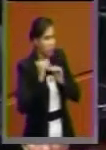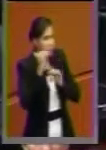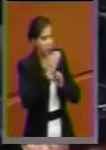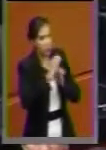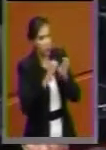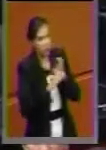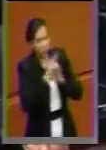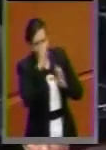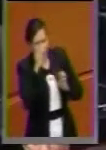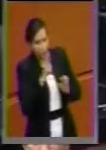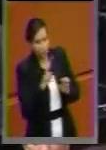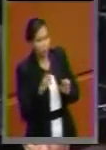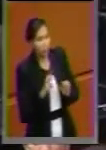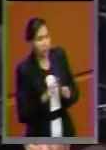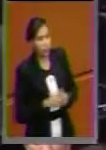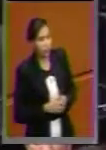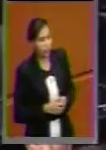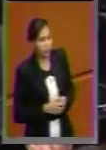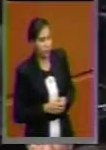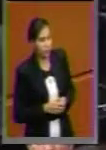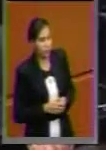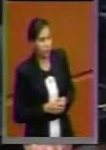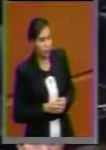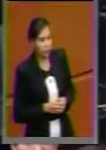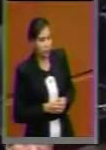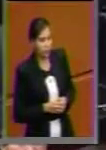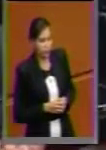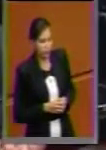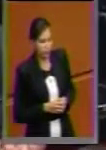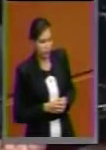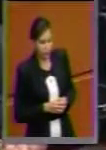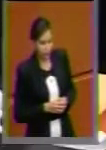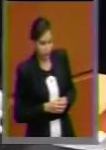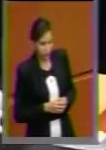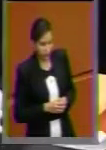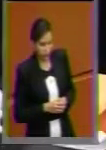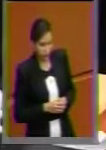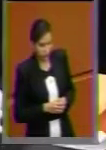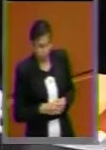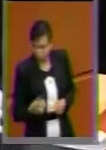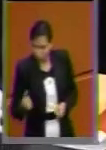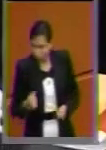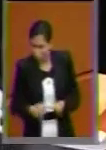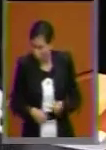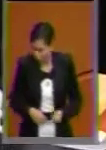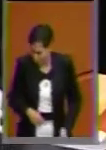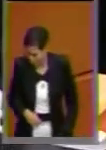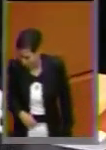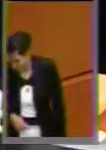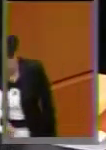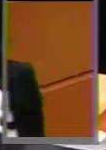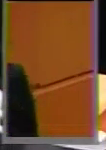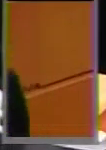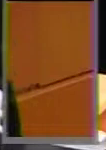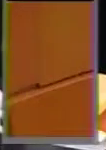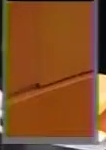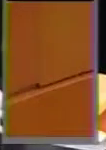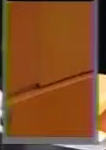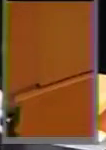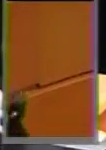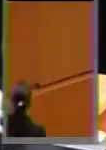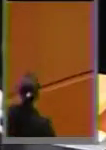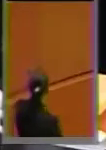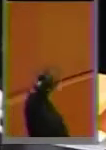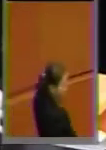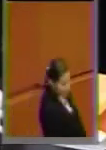está rebasado y digo y digo esto porque éste me está dando la impresión que